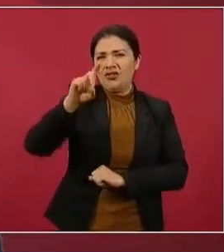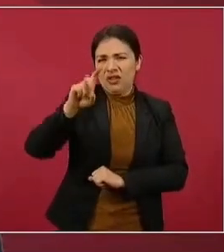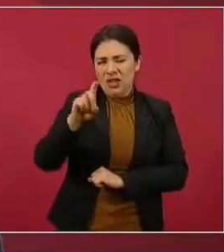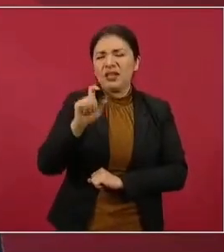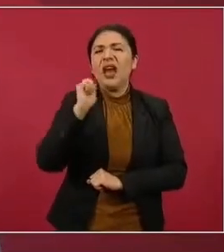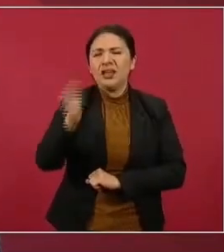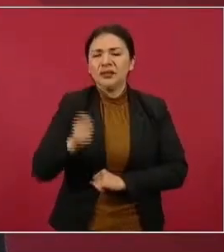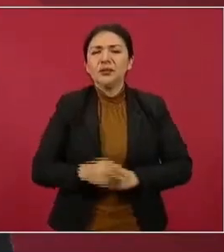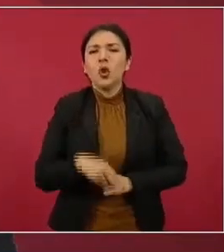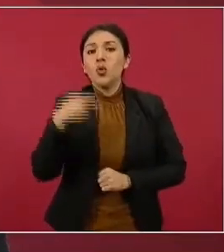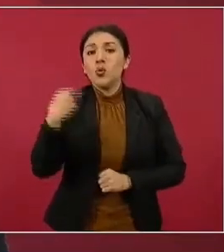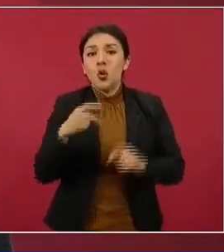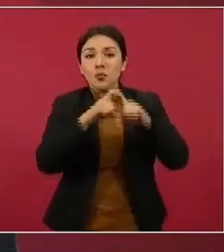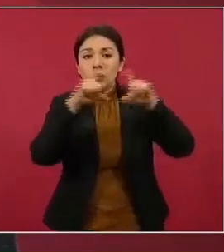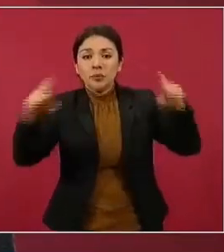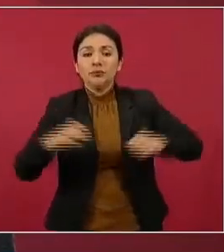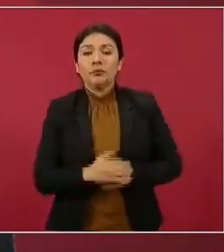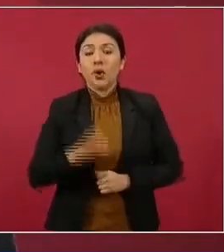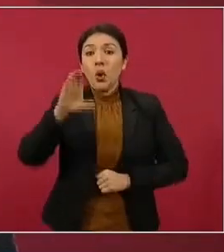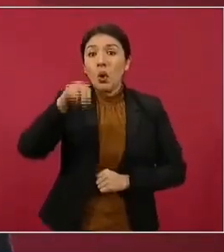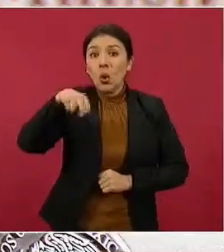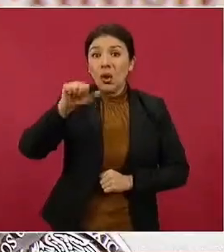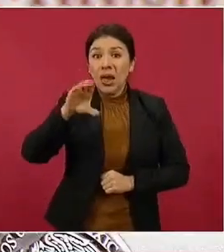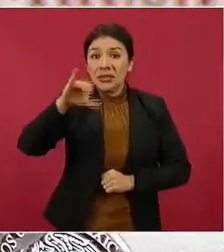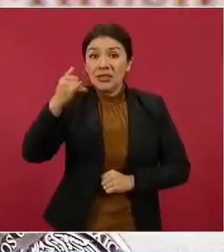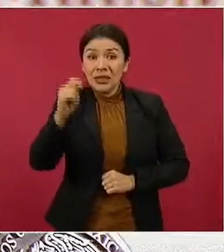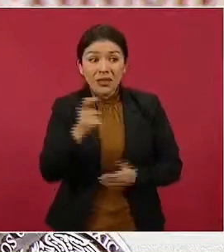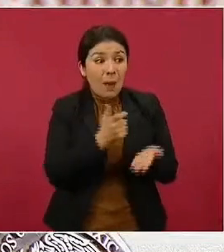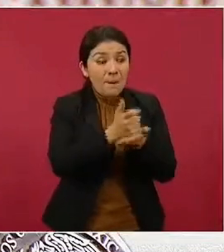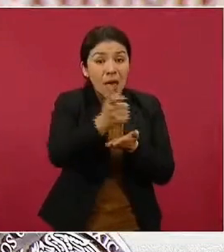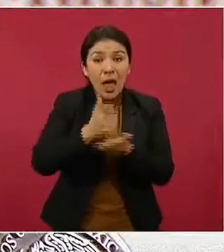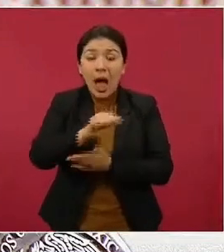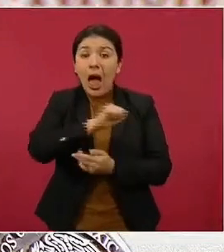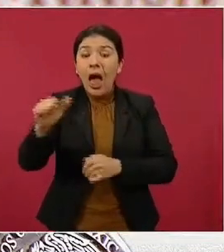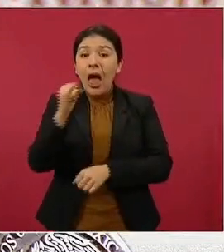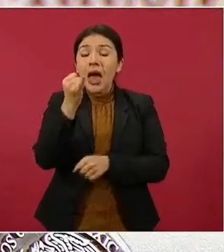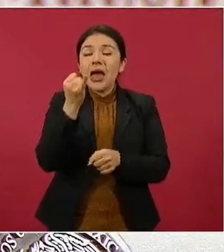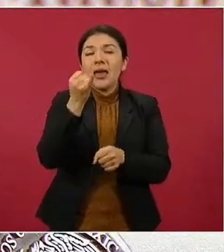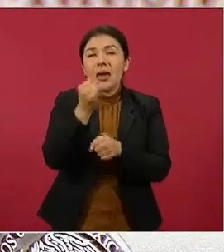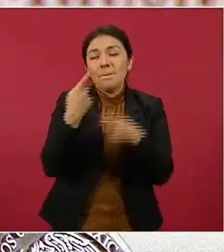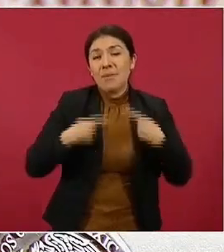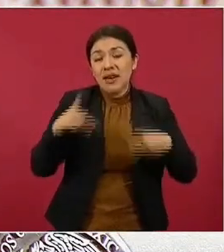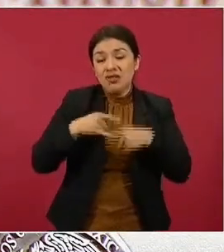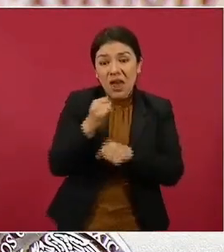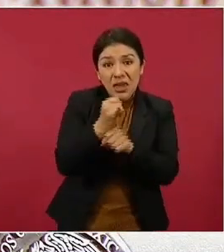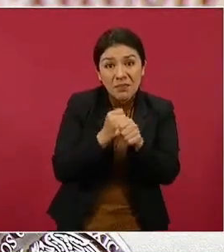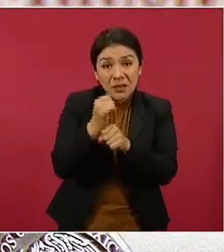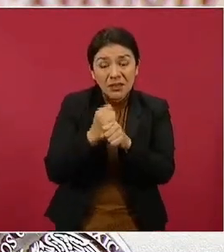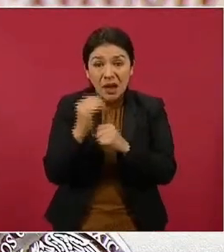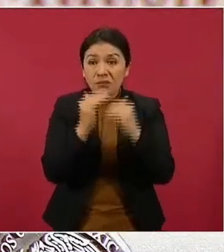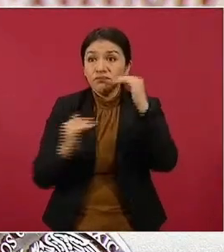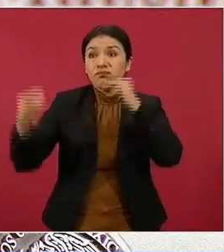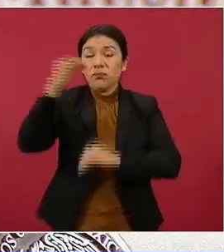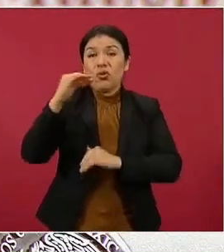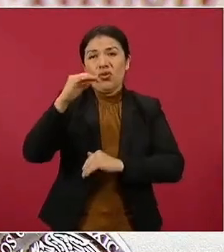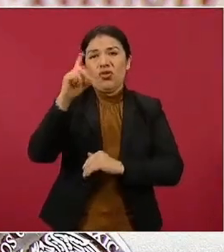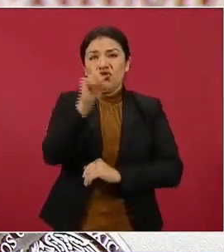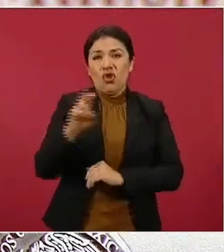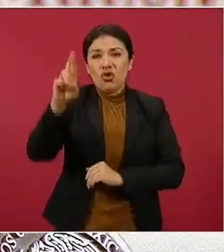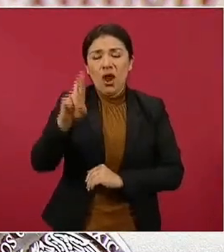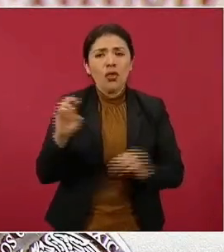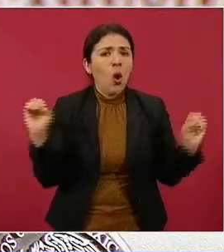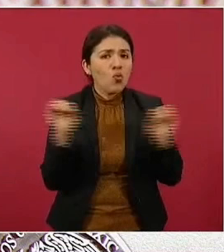titulada «Conacyt no paga a investigadores postdoctorales». Esta información es falsa. No se